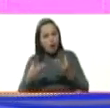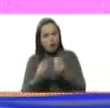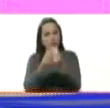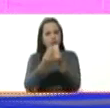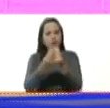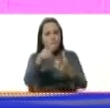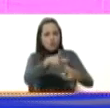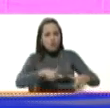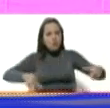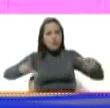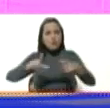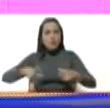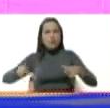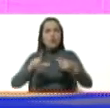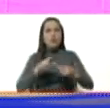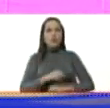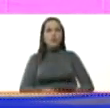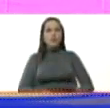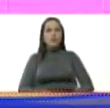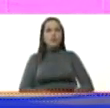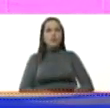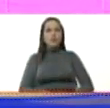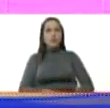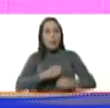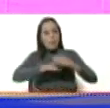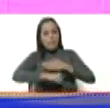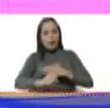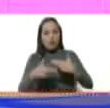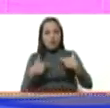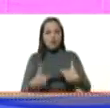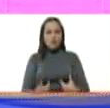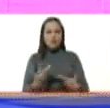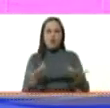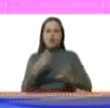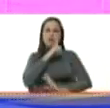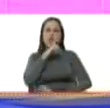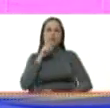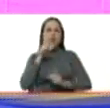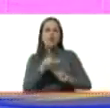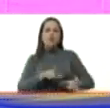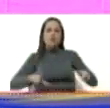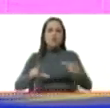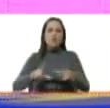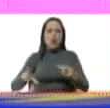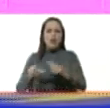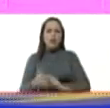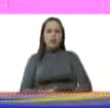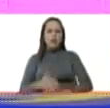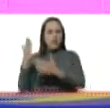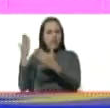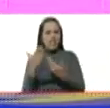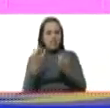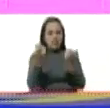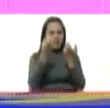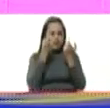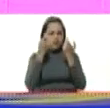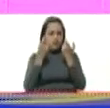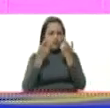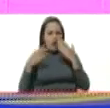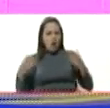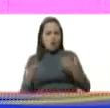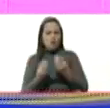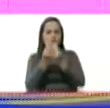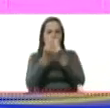salas de parto humanizado. ¿Cuál es el nombre exacto de las salas donde vienen a formarse y